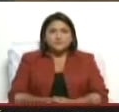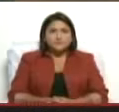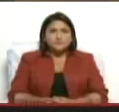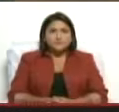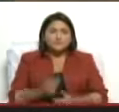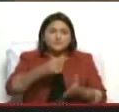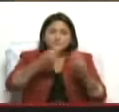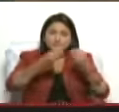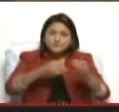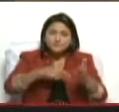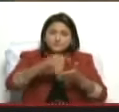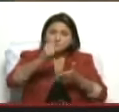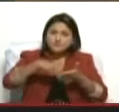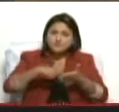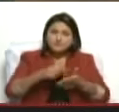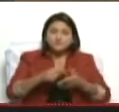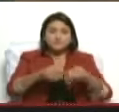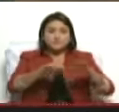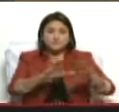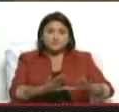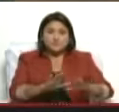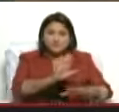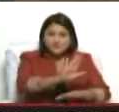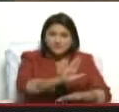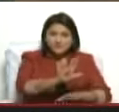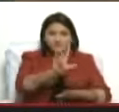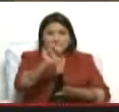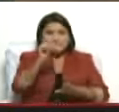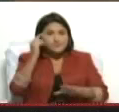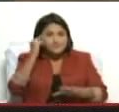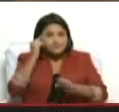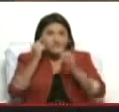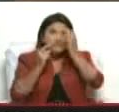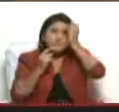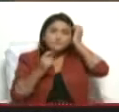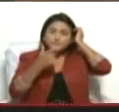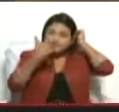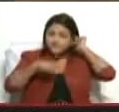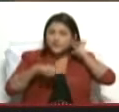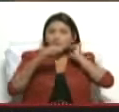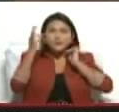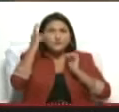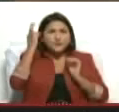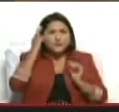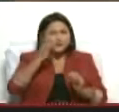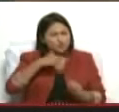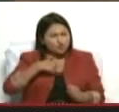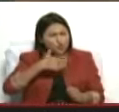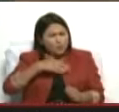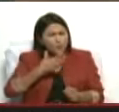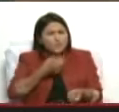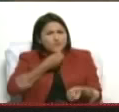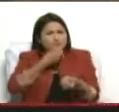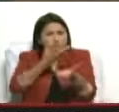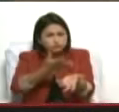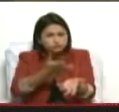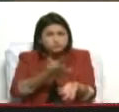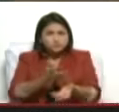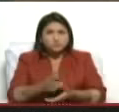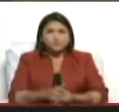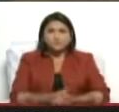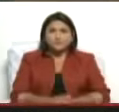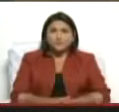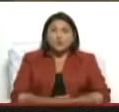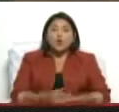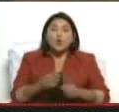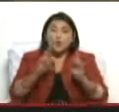de cooperación queda en suspenso pero como fiscal general de la república yo puedo dar este testimonio aquí y y ojalá se